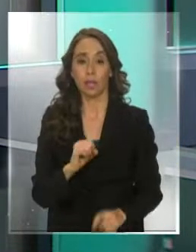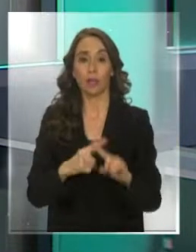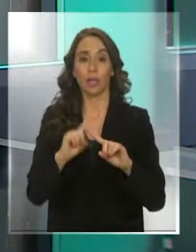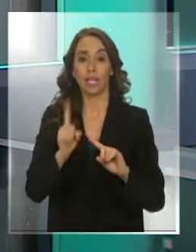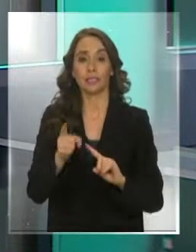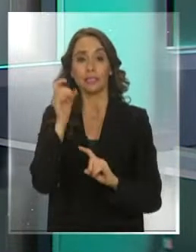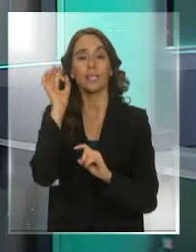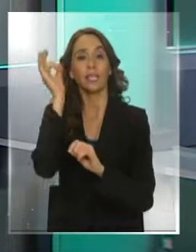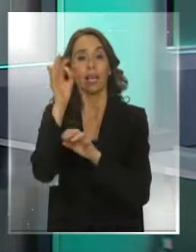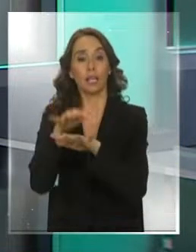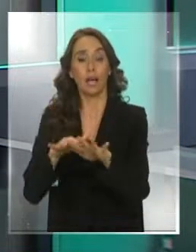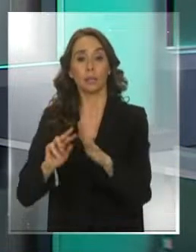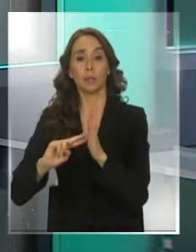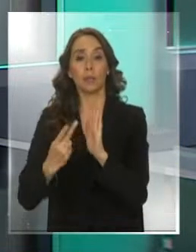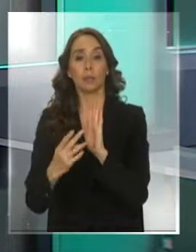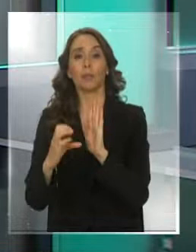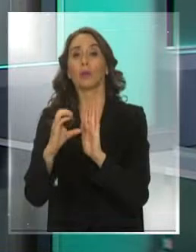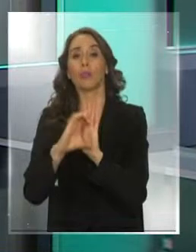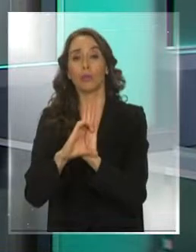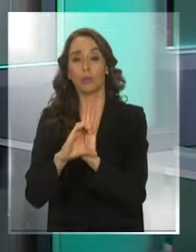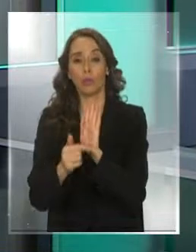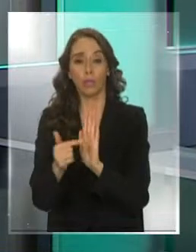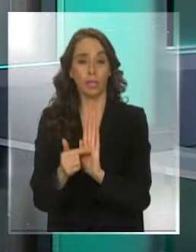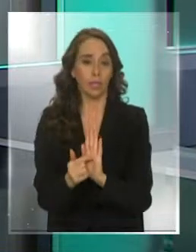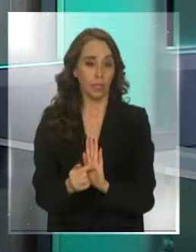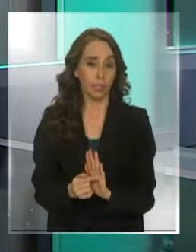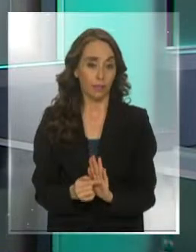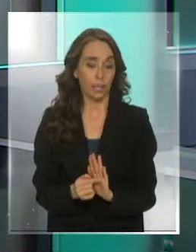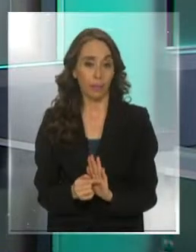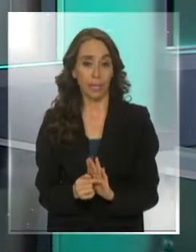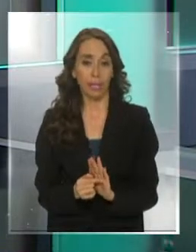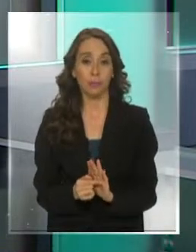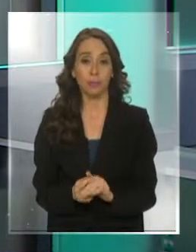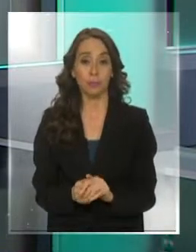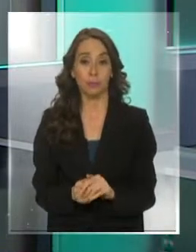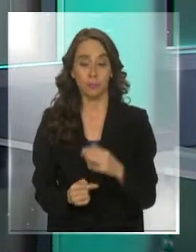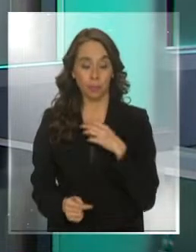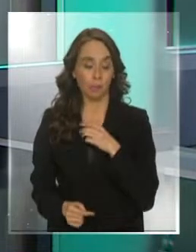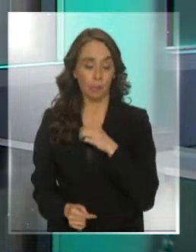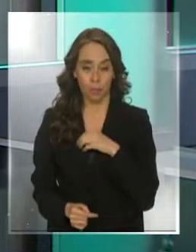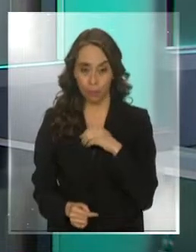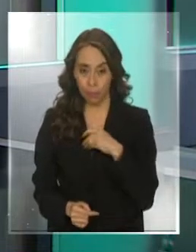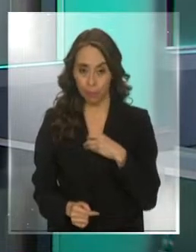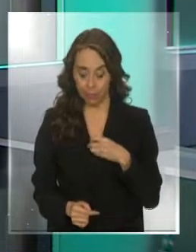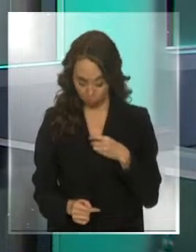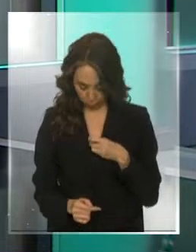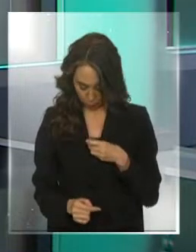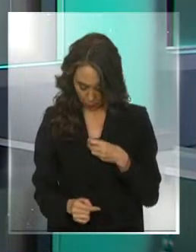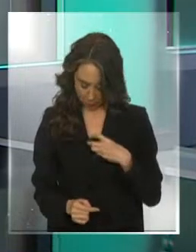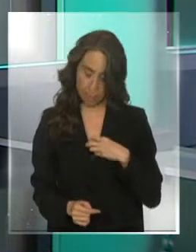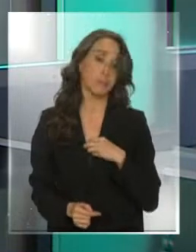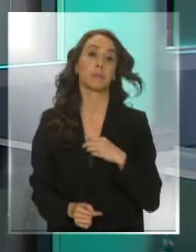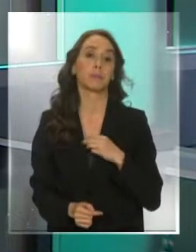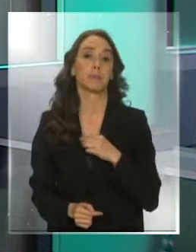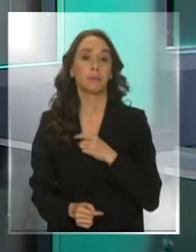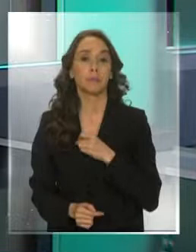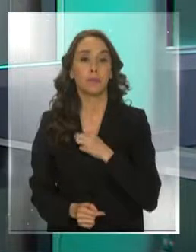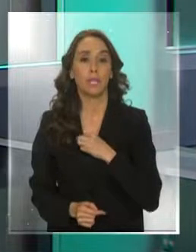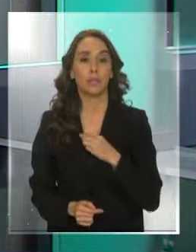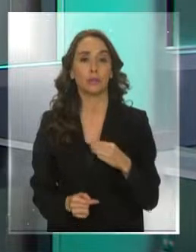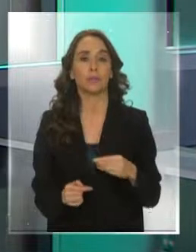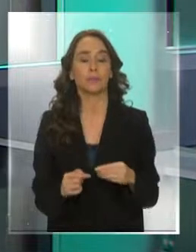exigiendo una asamblea constituyente. El gobierno analiza el mecanismo y se abre por primera vez a una nueva